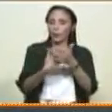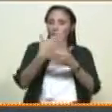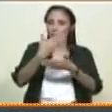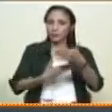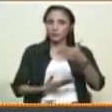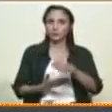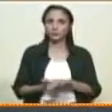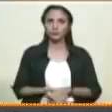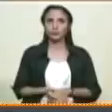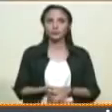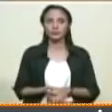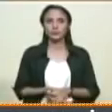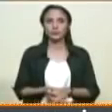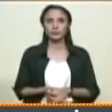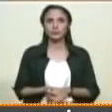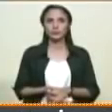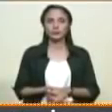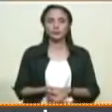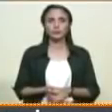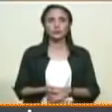Lo que en verdad se nos ocurra,